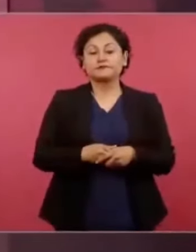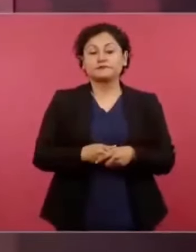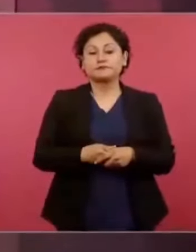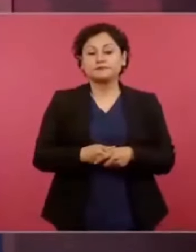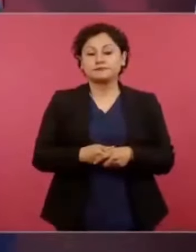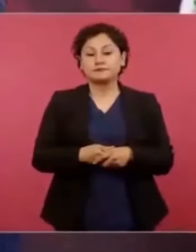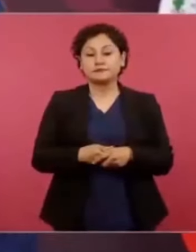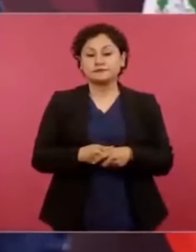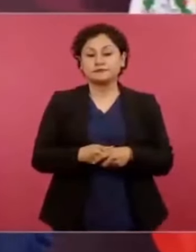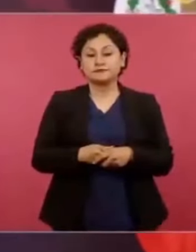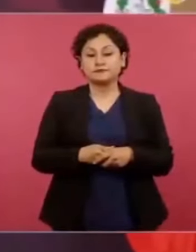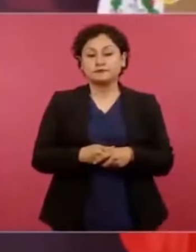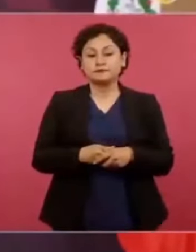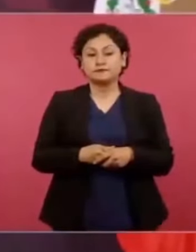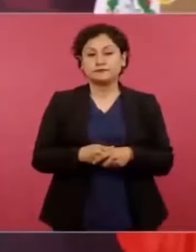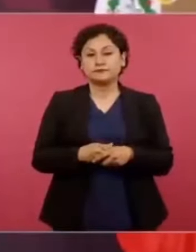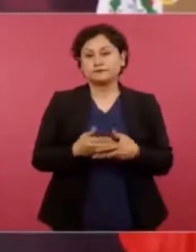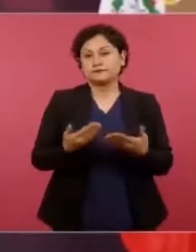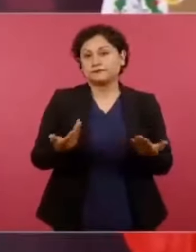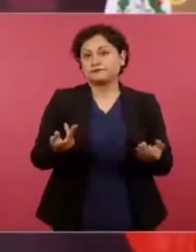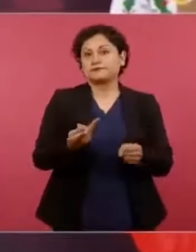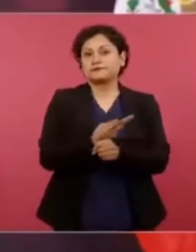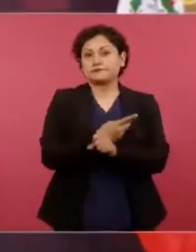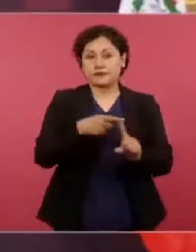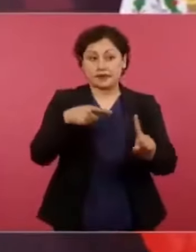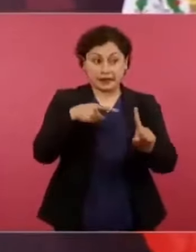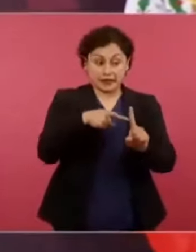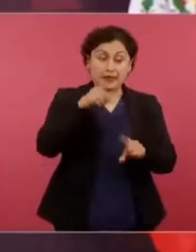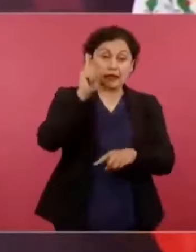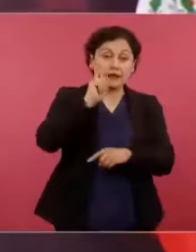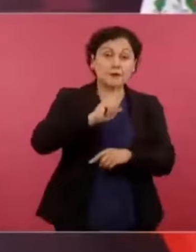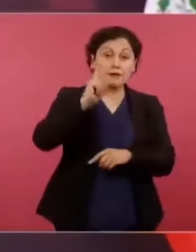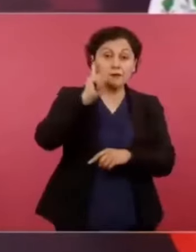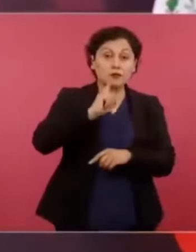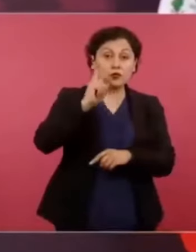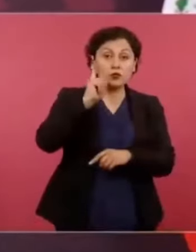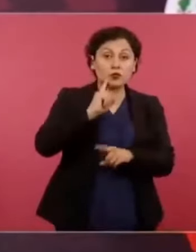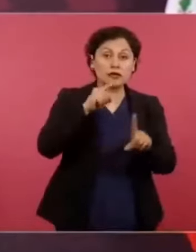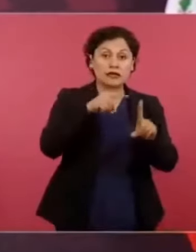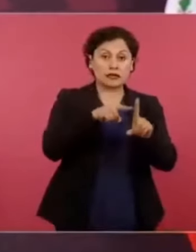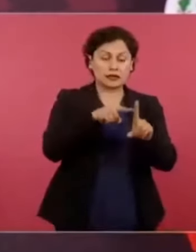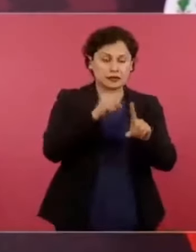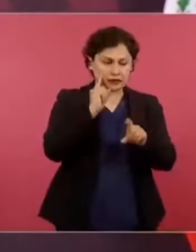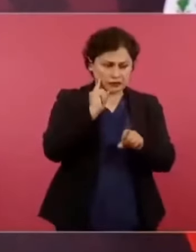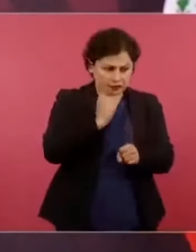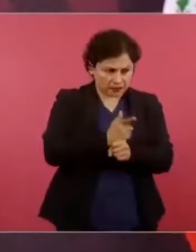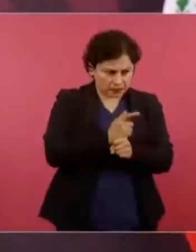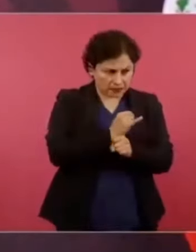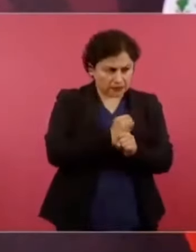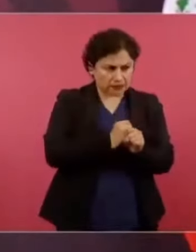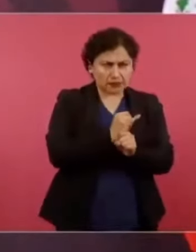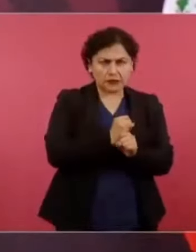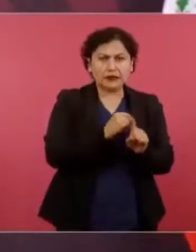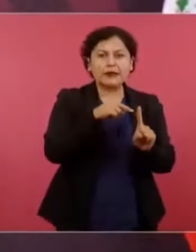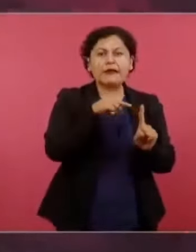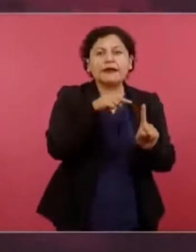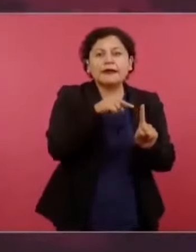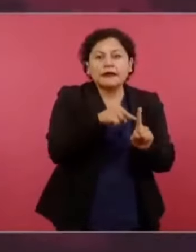que la señora es la presidenta de la